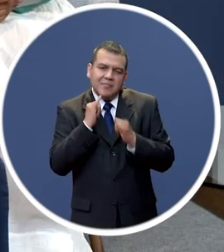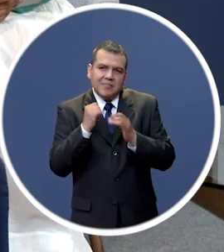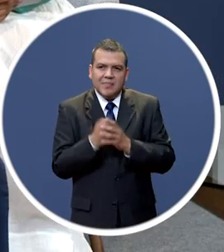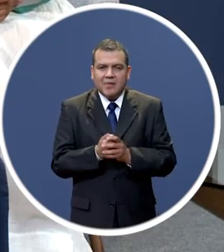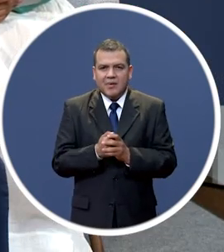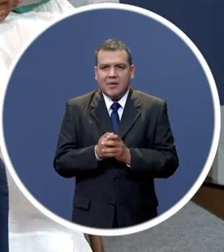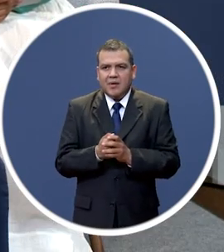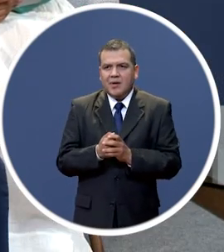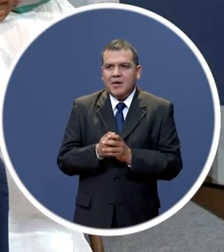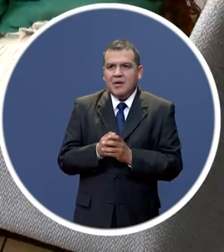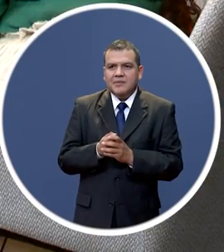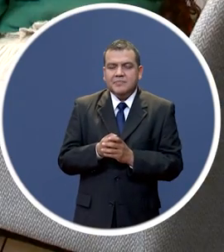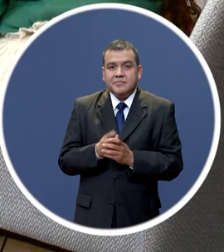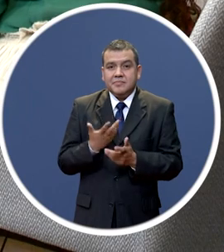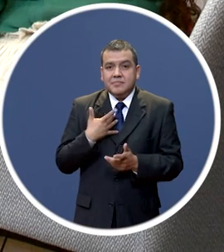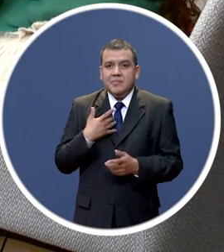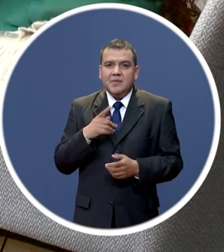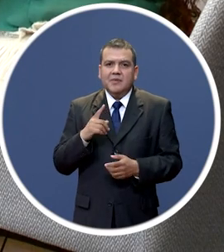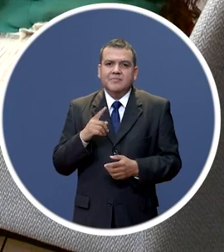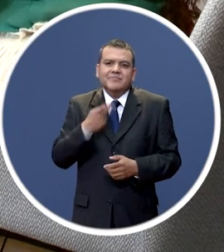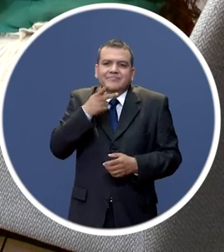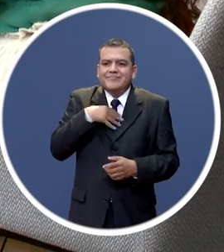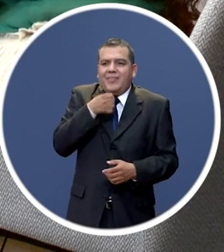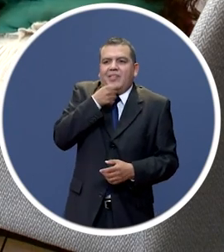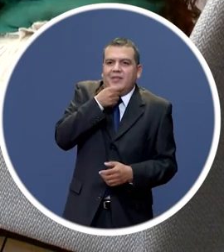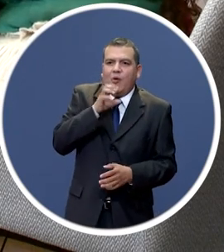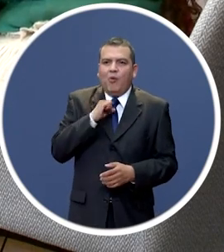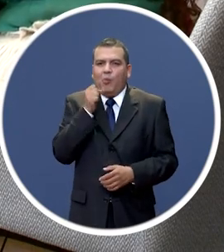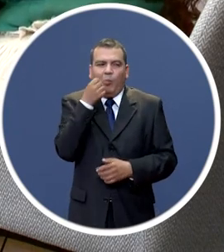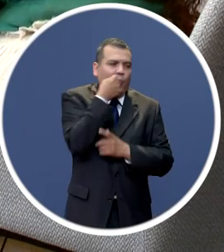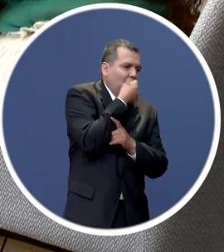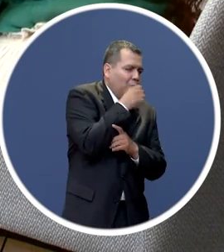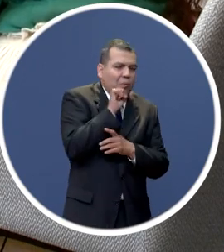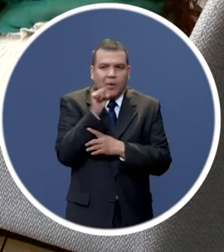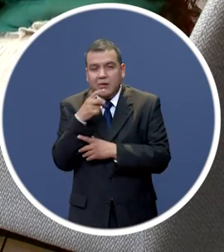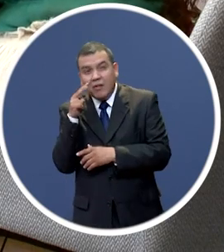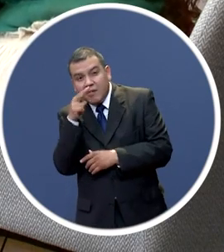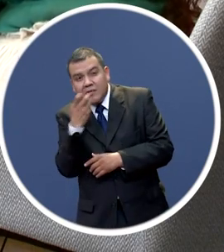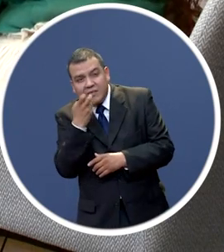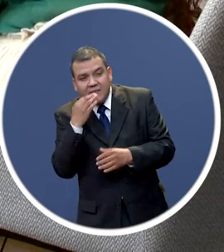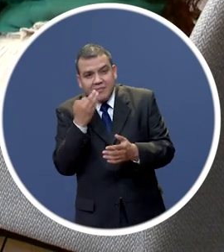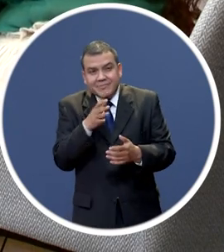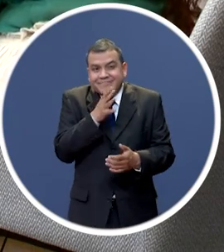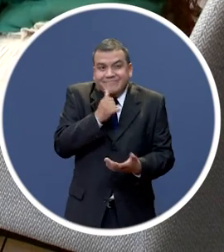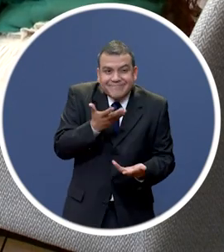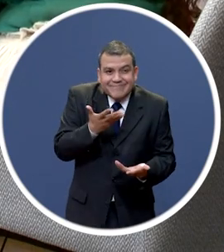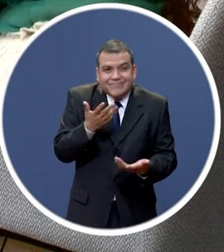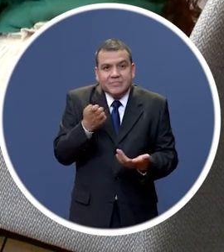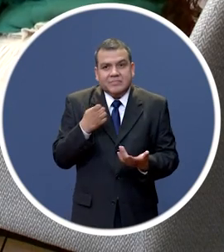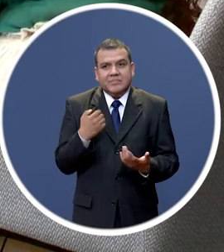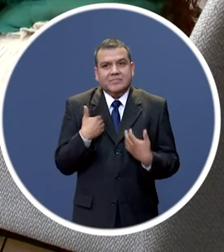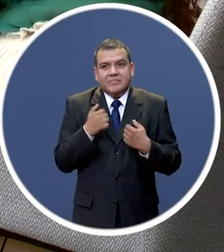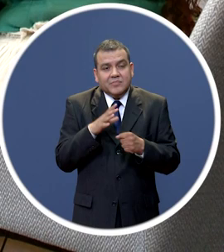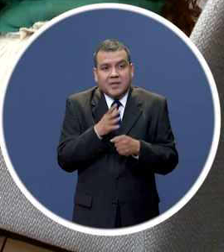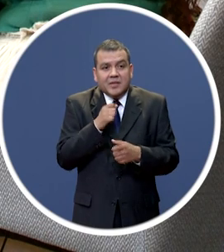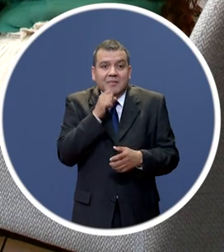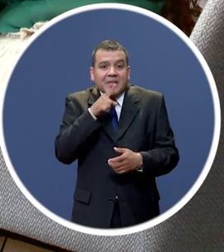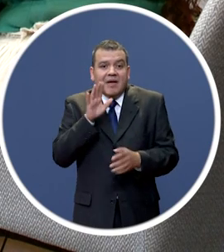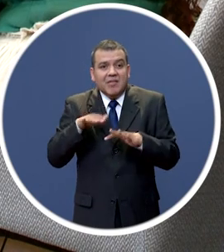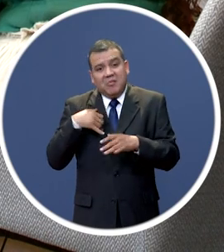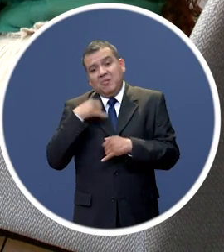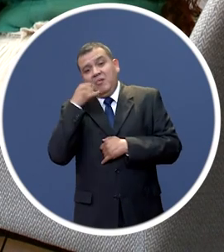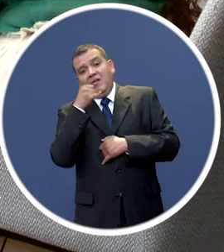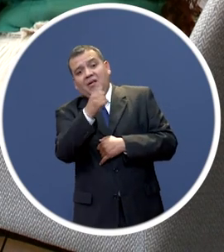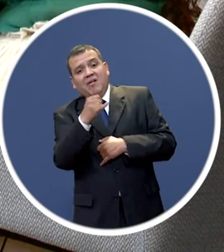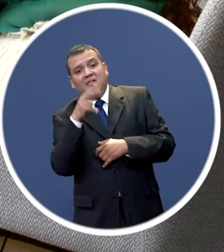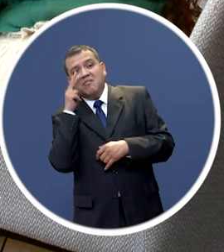las personas, los oyentes se ponen el micrófono o están hablando y se voltean o, o sea, diferentes cosas. Aparte, no siempre estamos